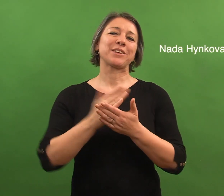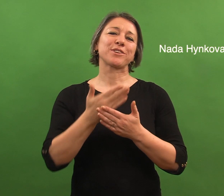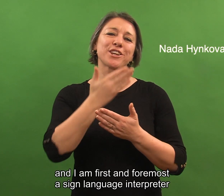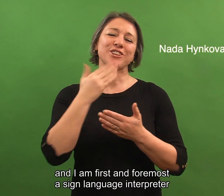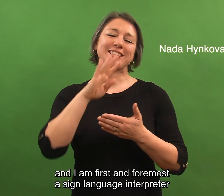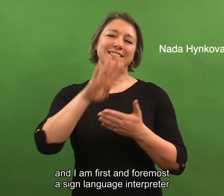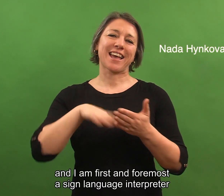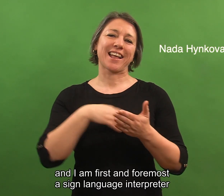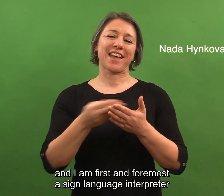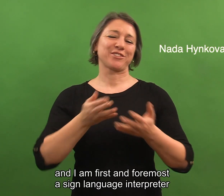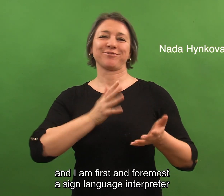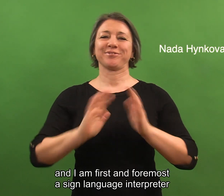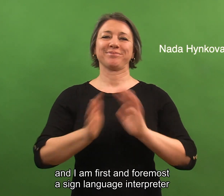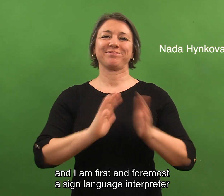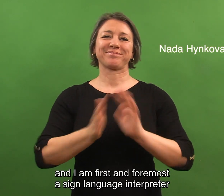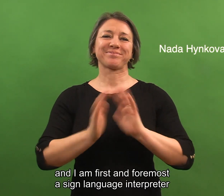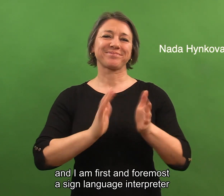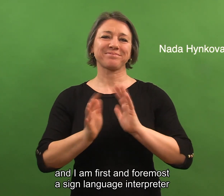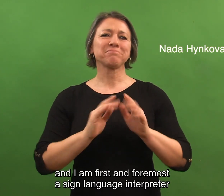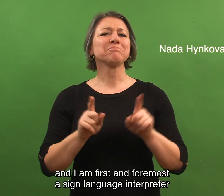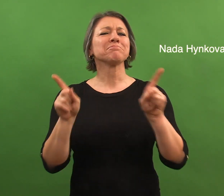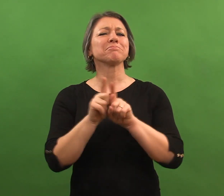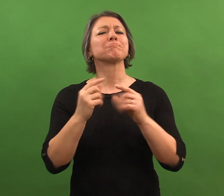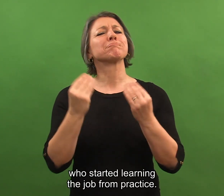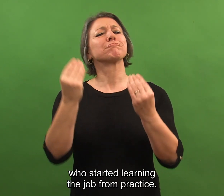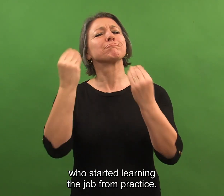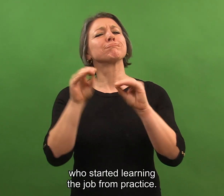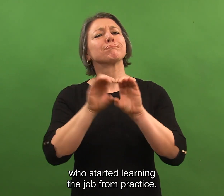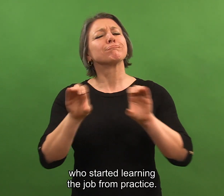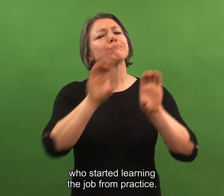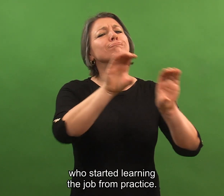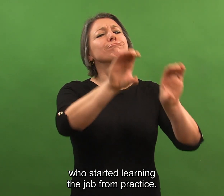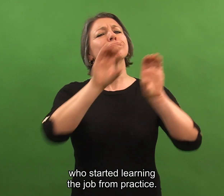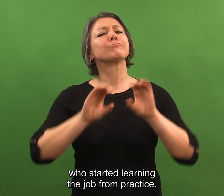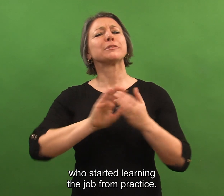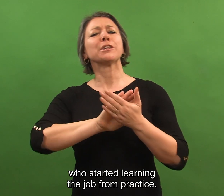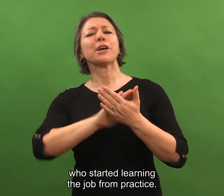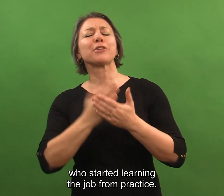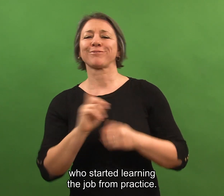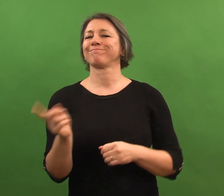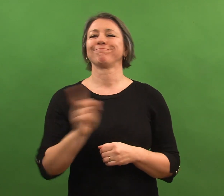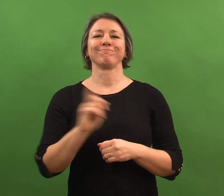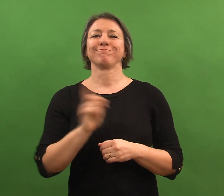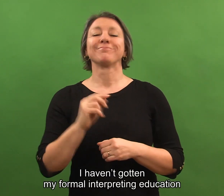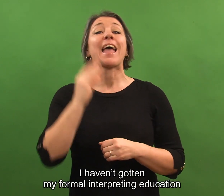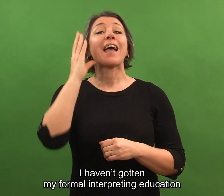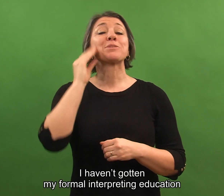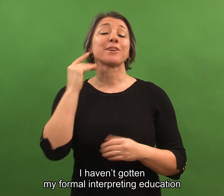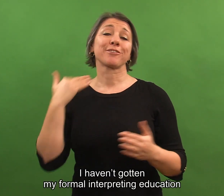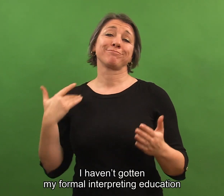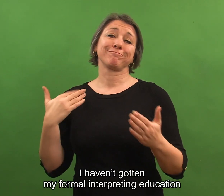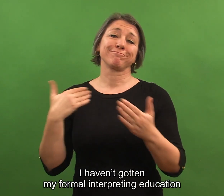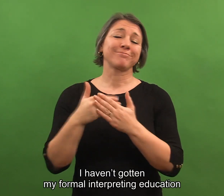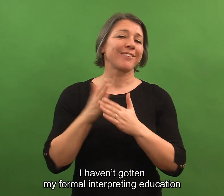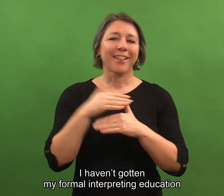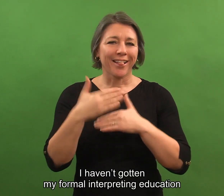Hola, yo me llamo Nadia Hinkova Dingova y en primer lugar y por encima de todo soy intérprete